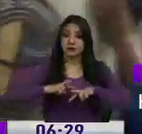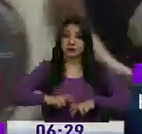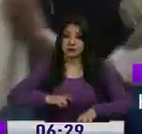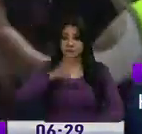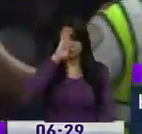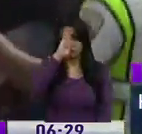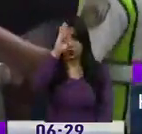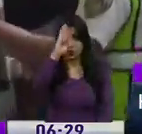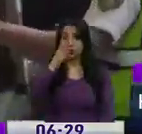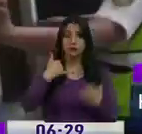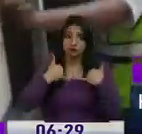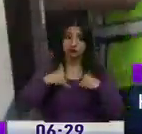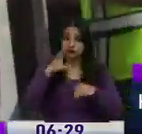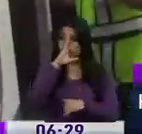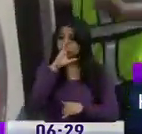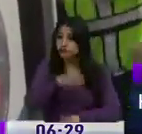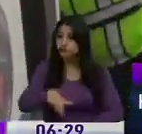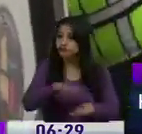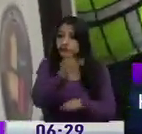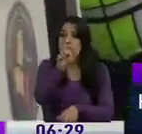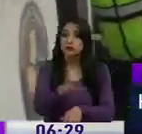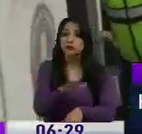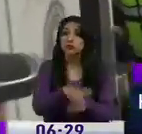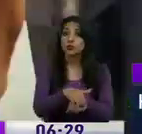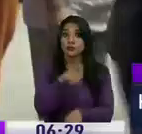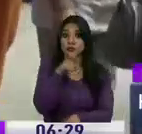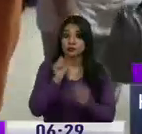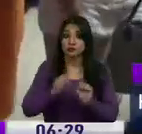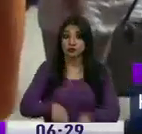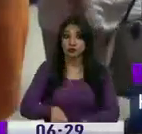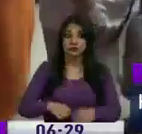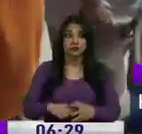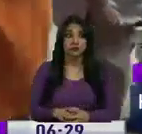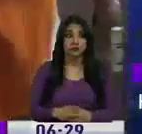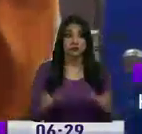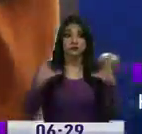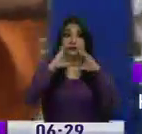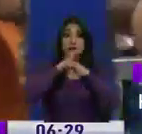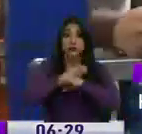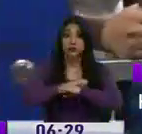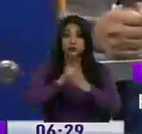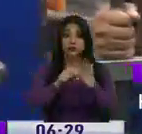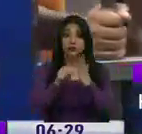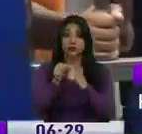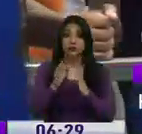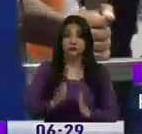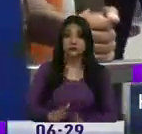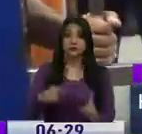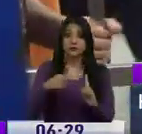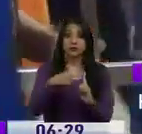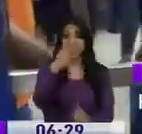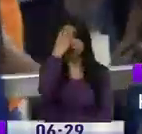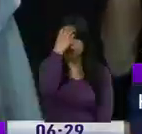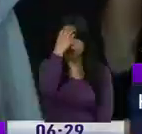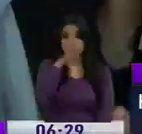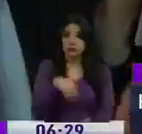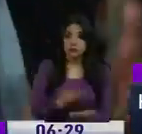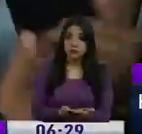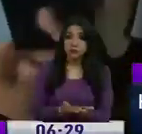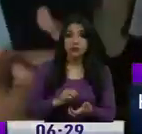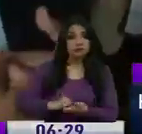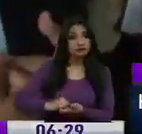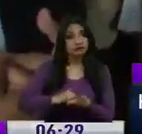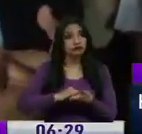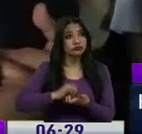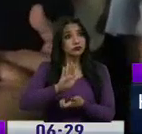continúa actuando en flagrancia y en horas de la noche el ministro de educación milton luna llegó a brindar su solidaridad a